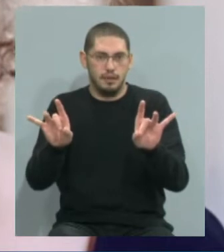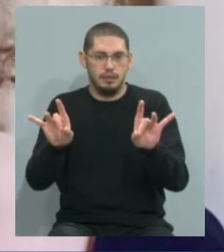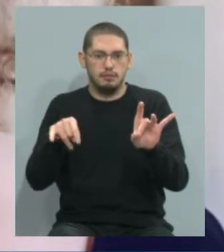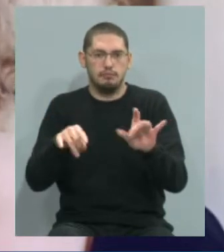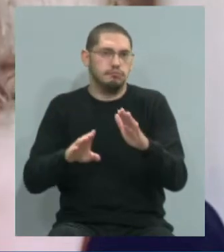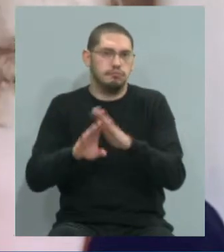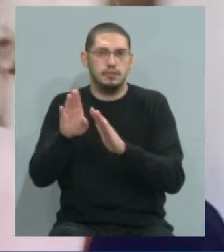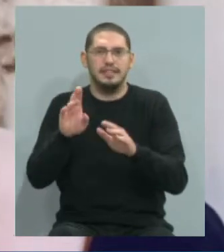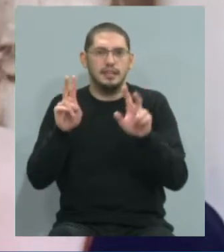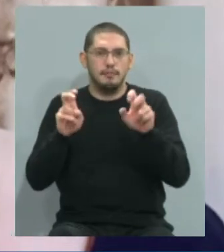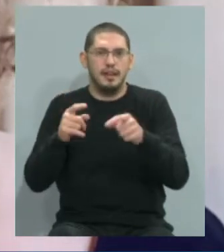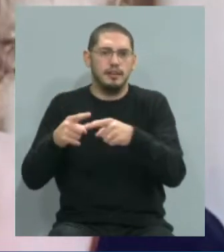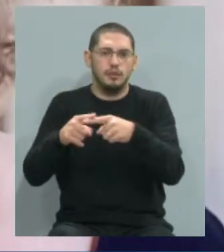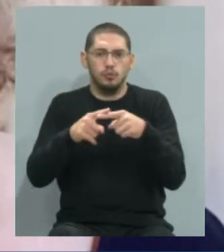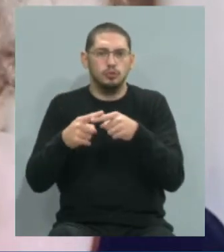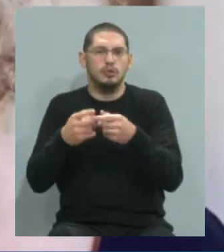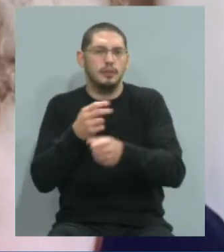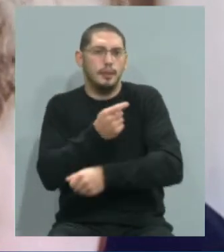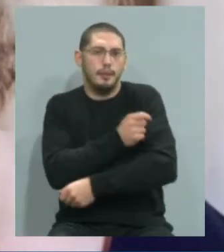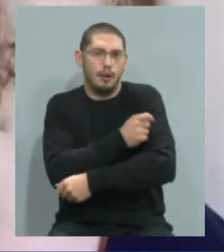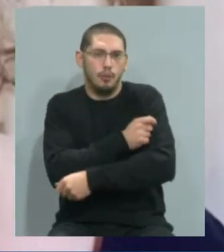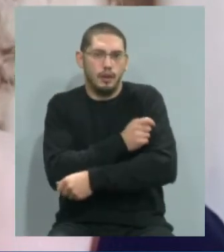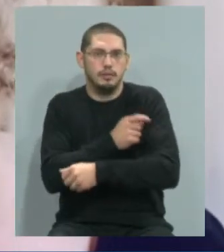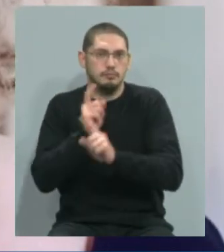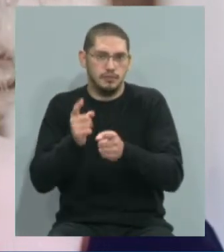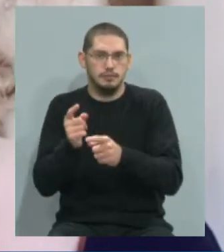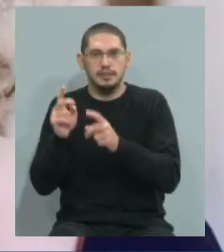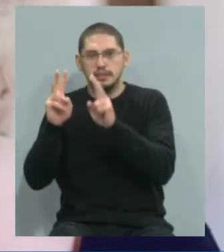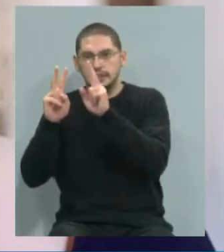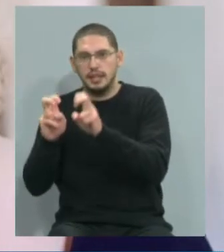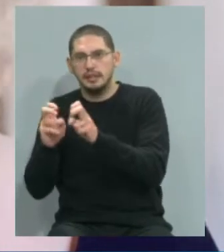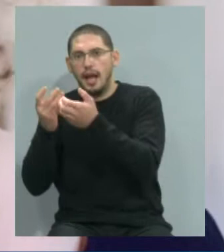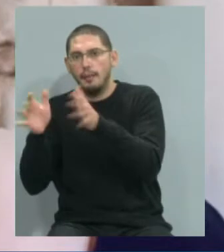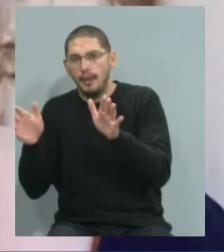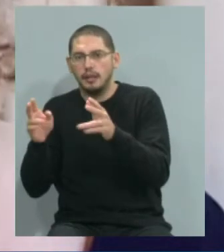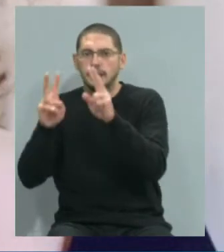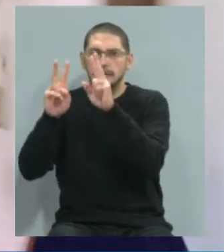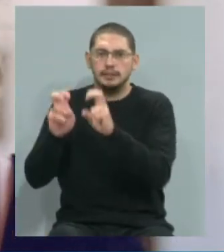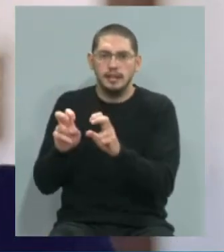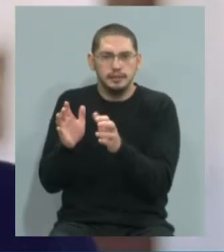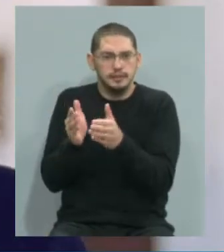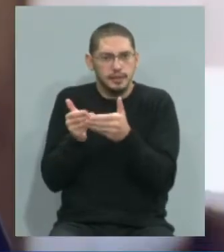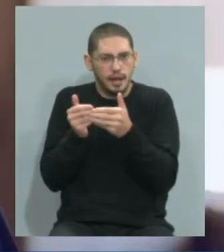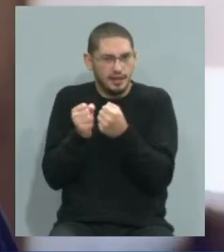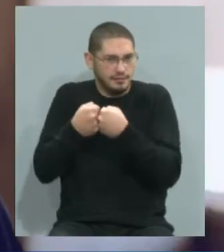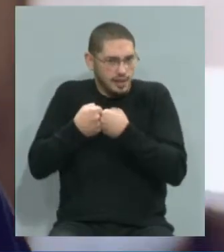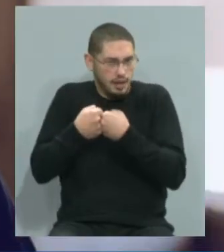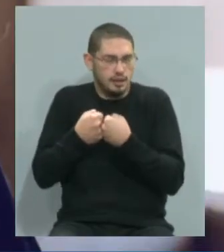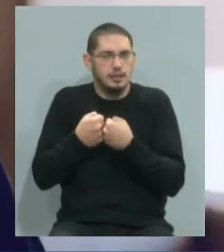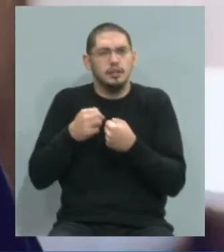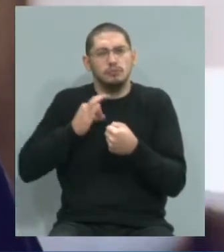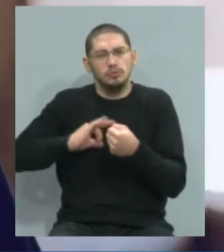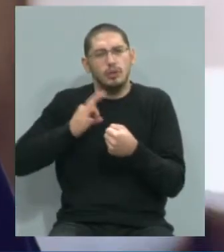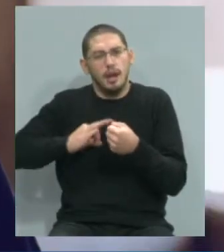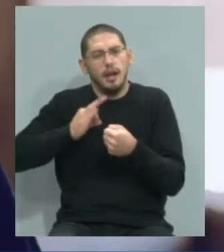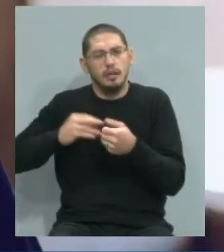que hay en torno a las vacunas tiene que ver con la discusión de la ciencia abierta o ciencia cerrada. Y bueno, todo ese movimiento que viene hace muchos